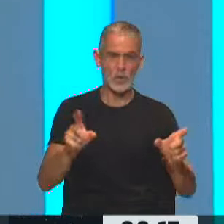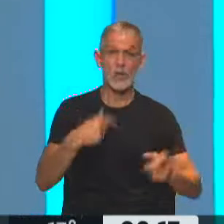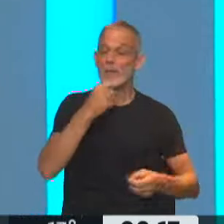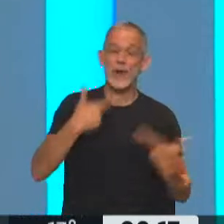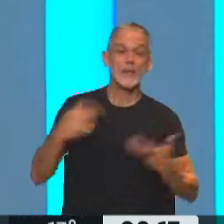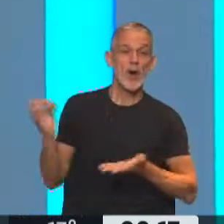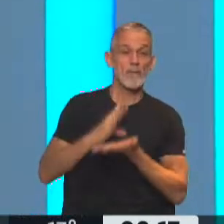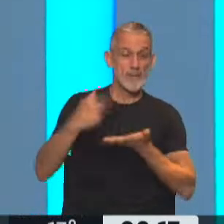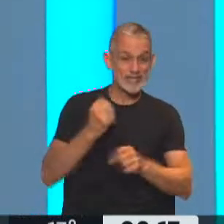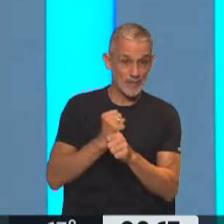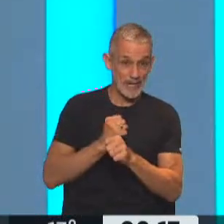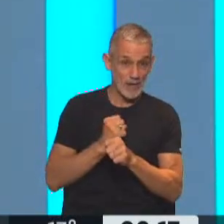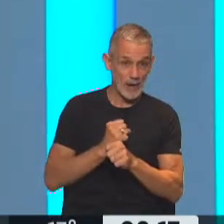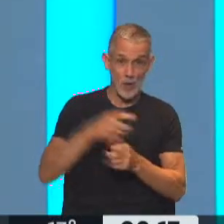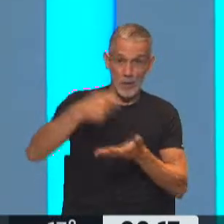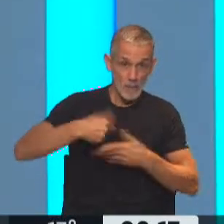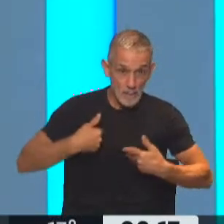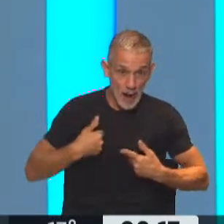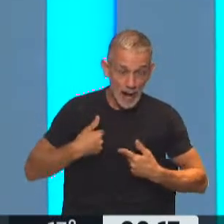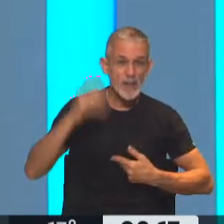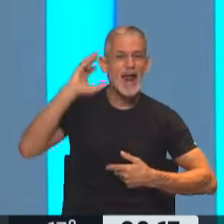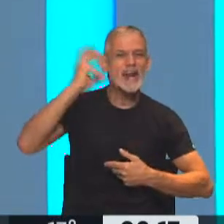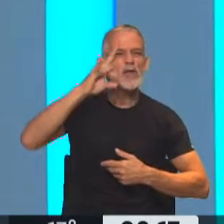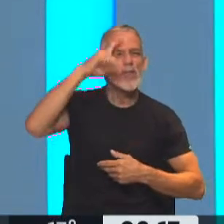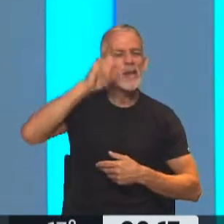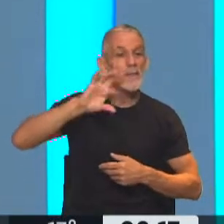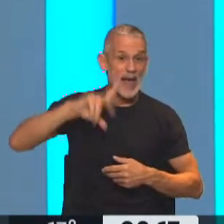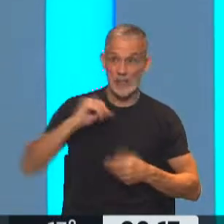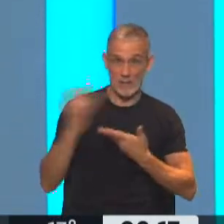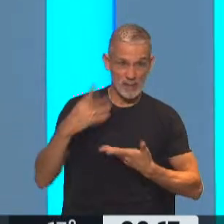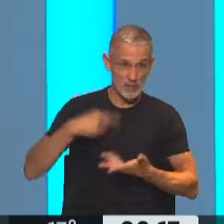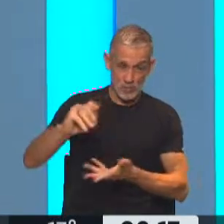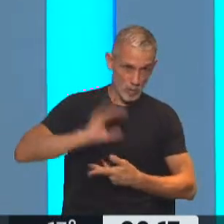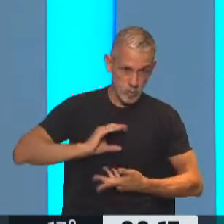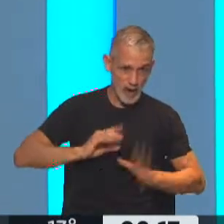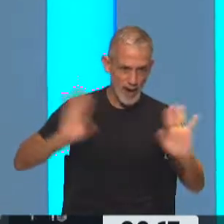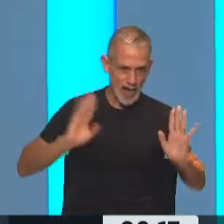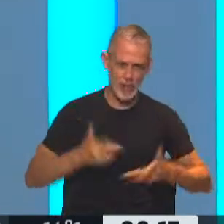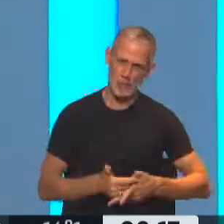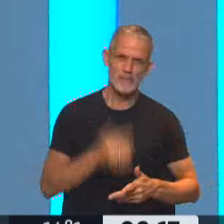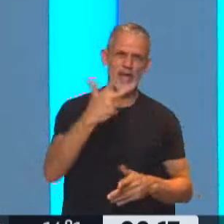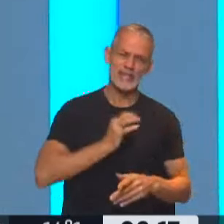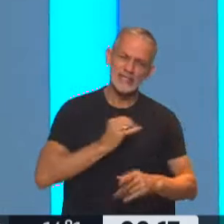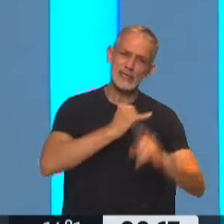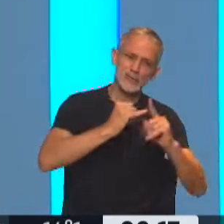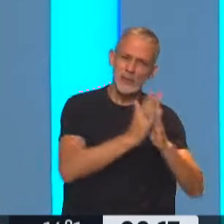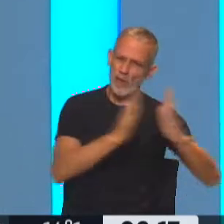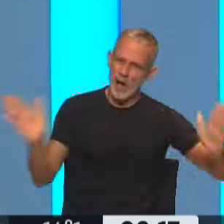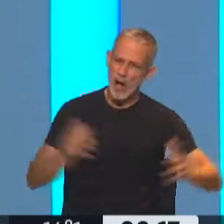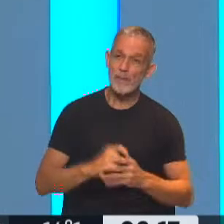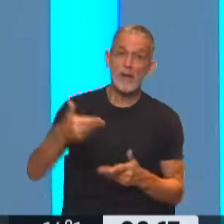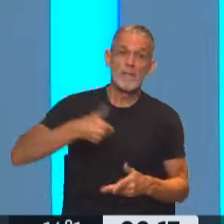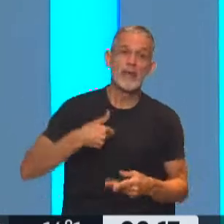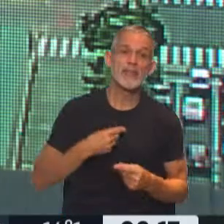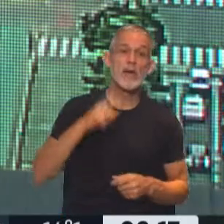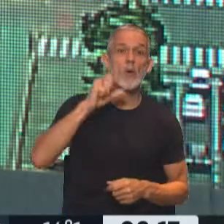trabajo y no te paguen la indemnización, en mi caso en Radio del Plata, por ejemplo, vas a tener un juez que no tarde 3 años y medio en pedirte que presentes